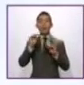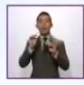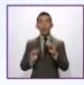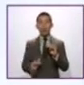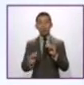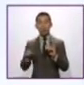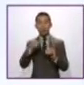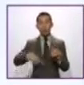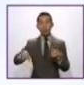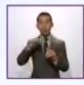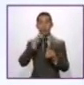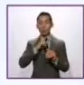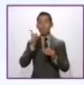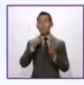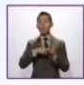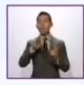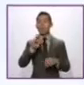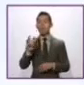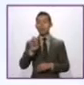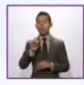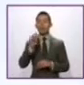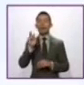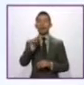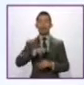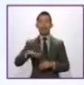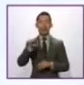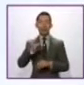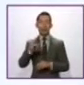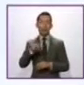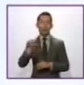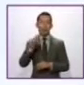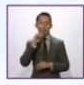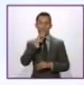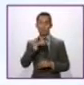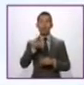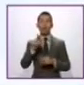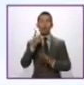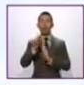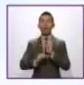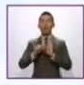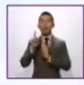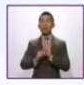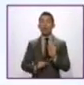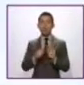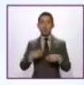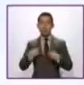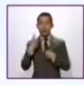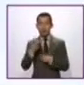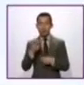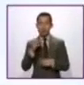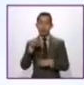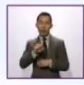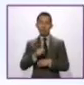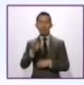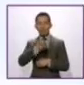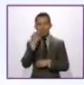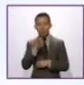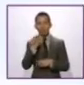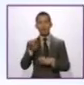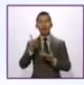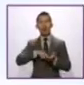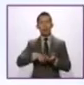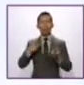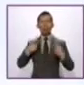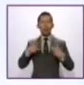zona urbana y 1.300 hacia abajo en zona rural, pero ¿quién vive al mes con esta cantidad? En las escuelas y en nuestros hermanos indígenas,